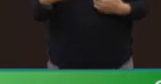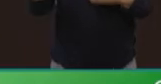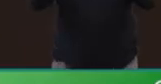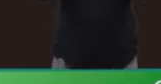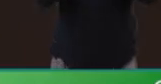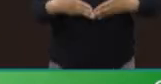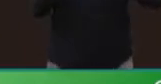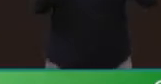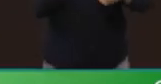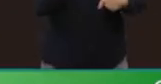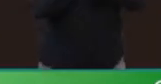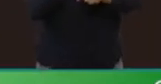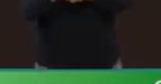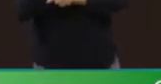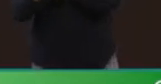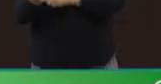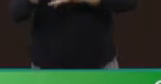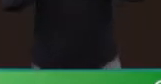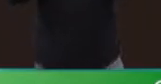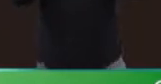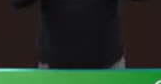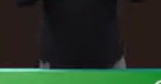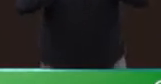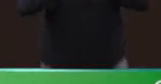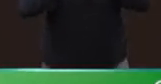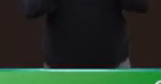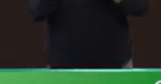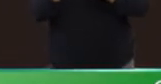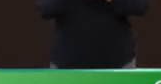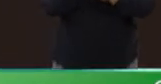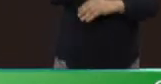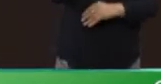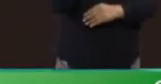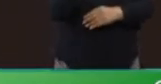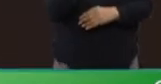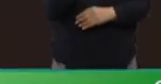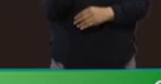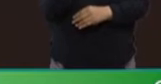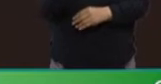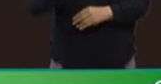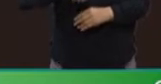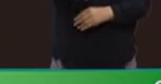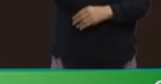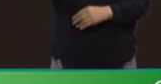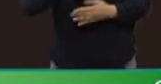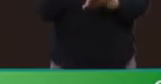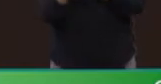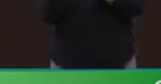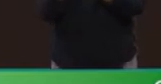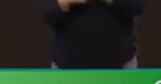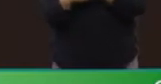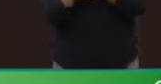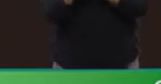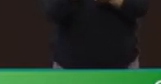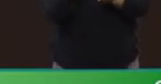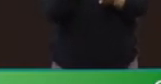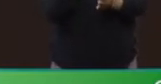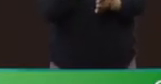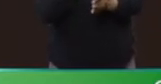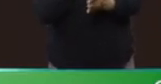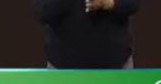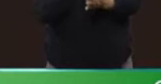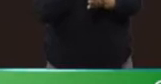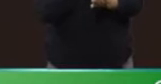embarcaciones de las lanchas de las redes en el tiempo de veda que mi estado tiene veda del pulpo y camarón Entonces es importante también